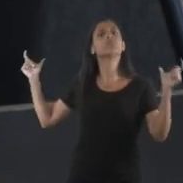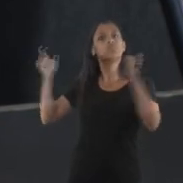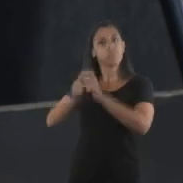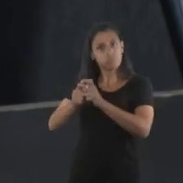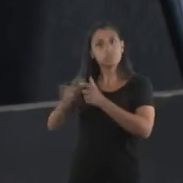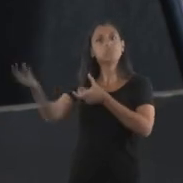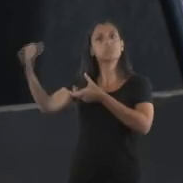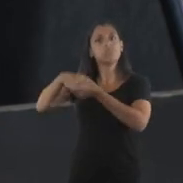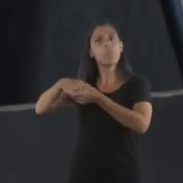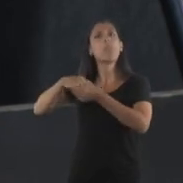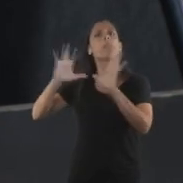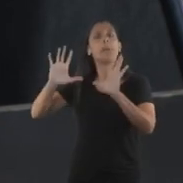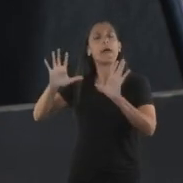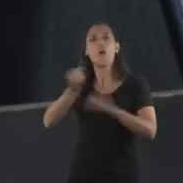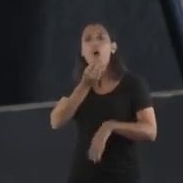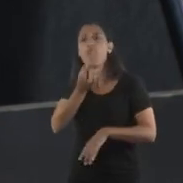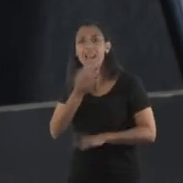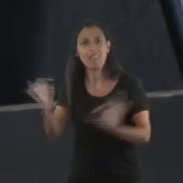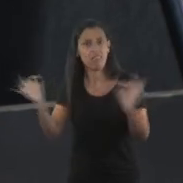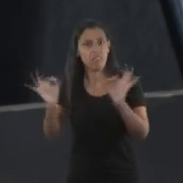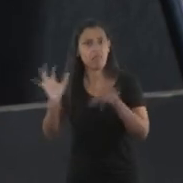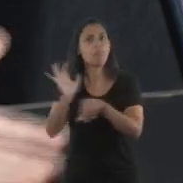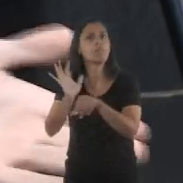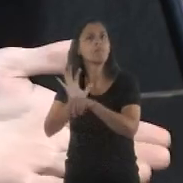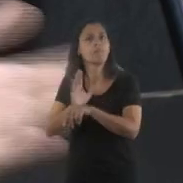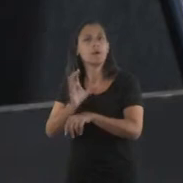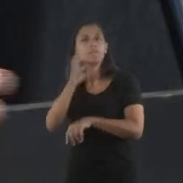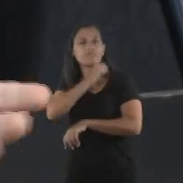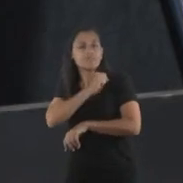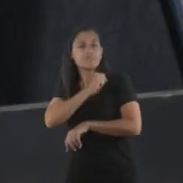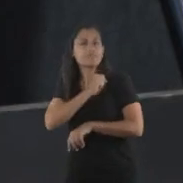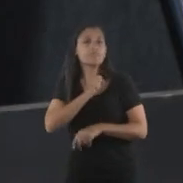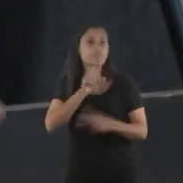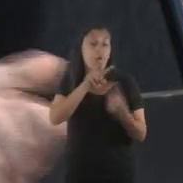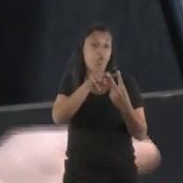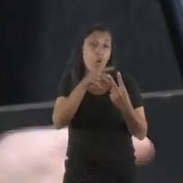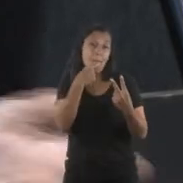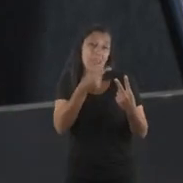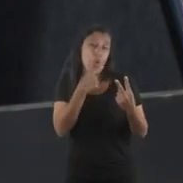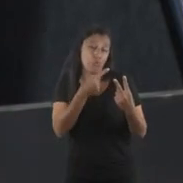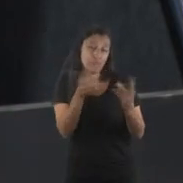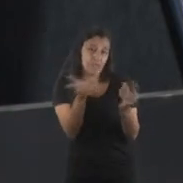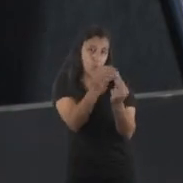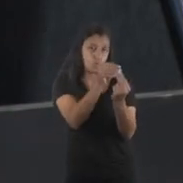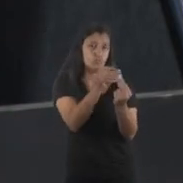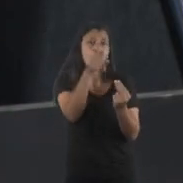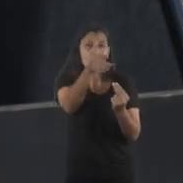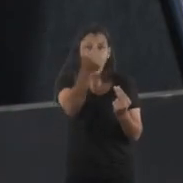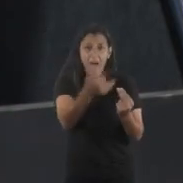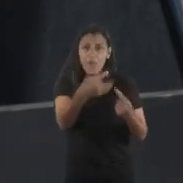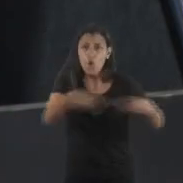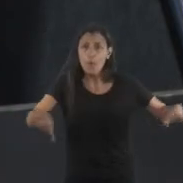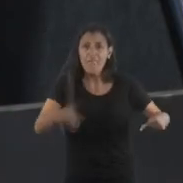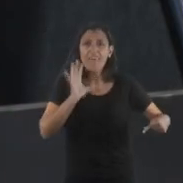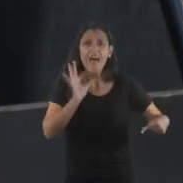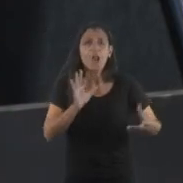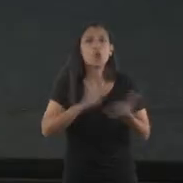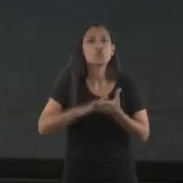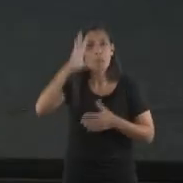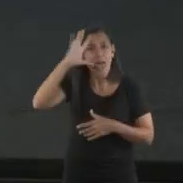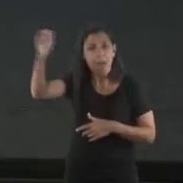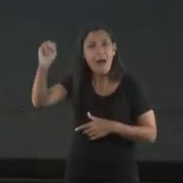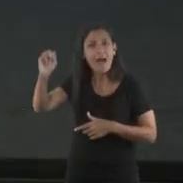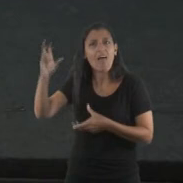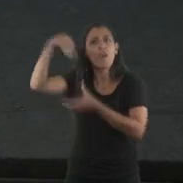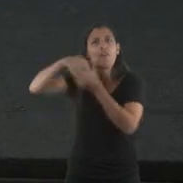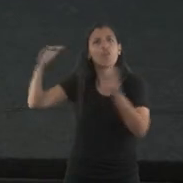no hubo declaraciones sobre lo que se conversó. Si me permite, dos en una, si tiene alguna novedad de qué es lo que habló el embajador, si le